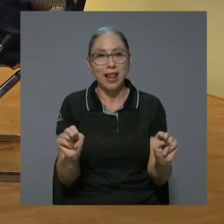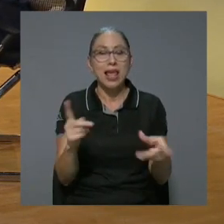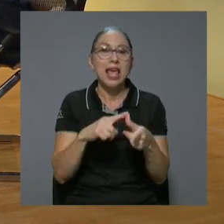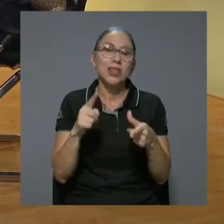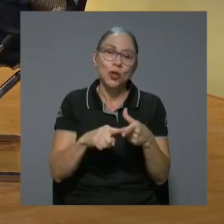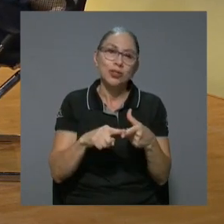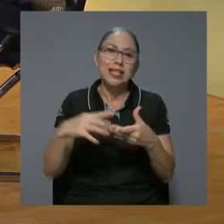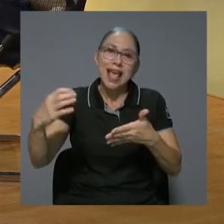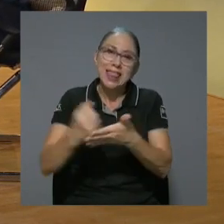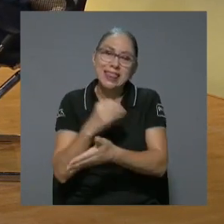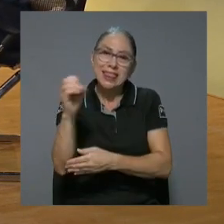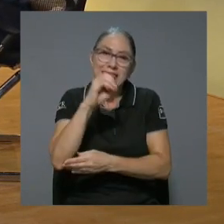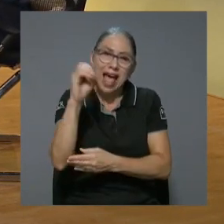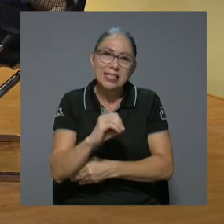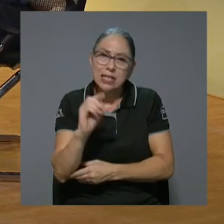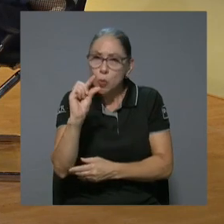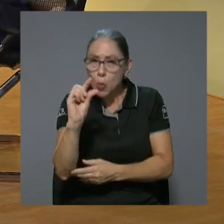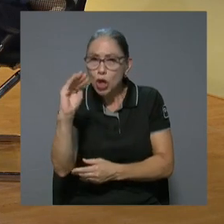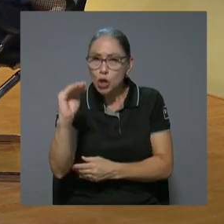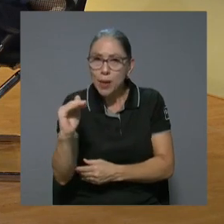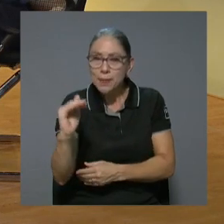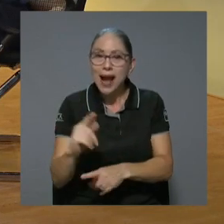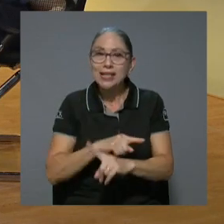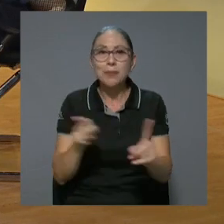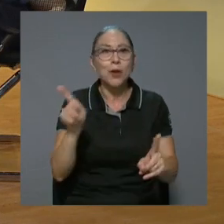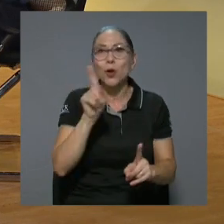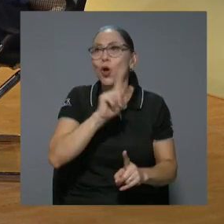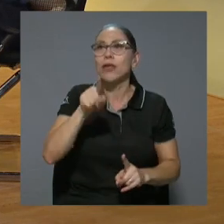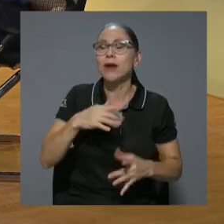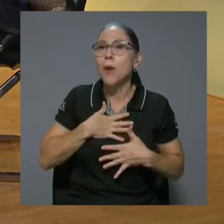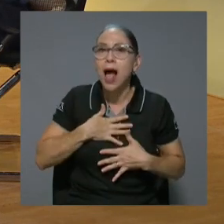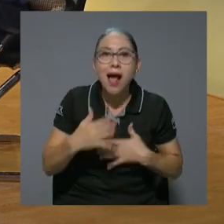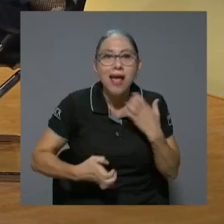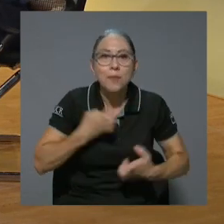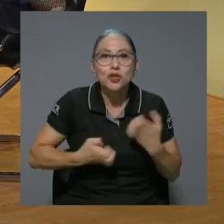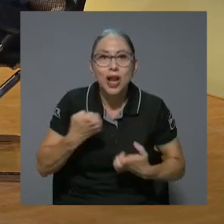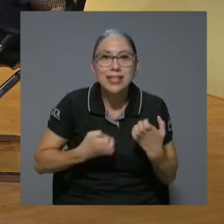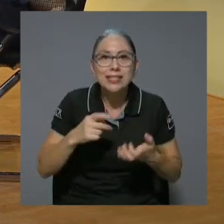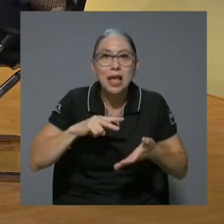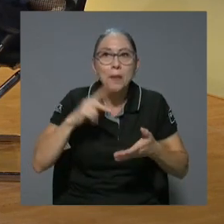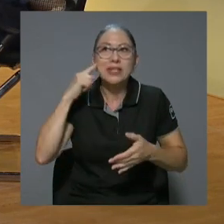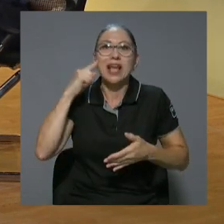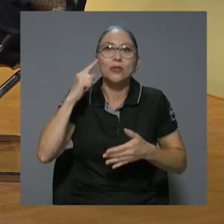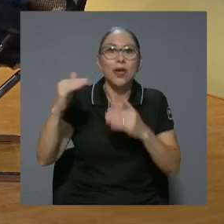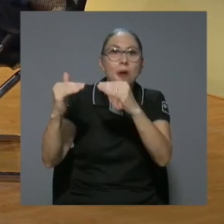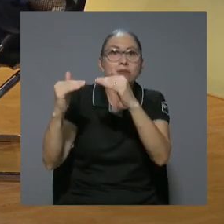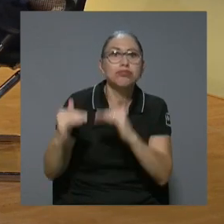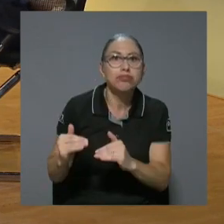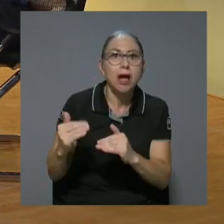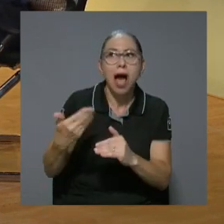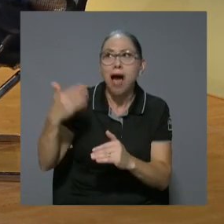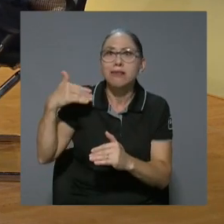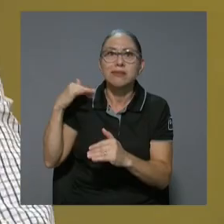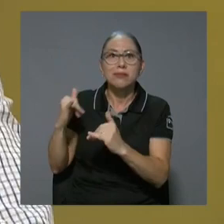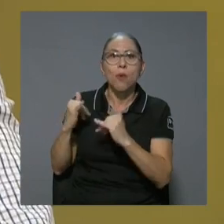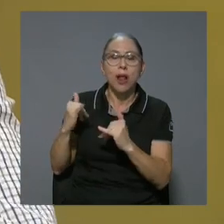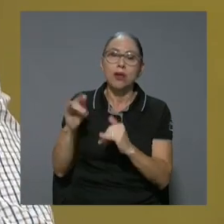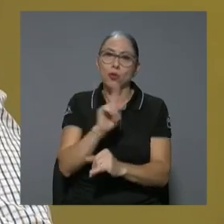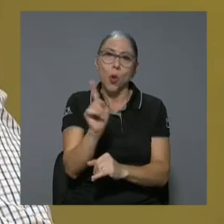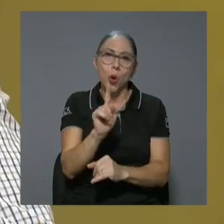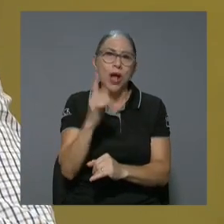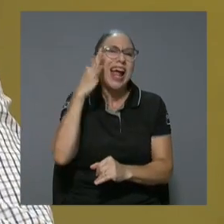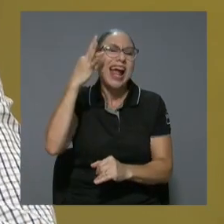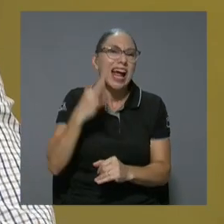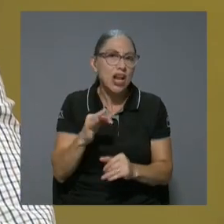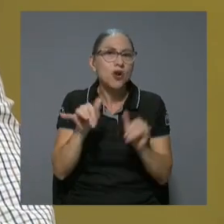tasas un poquito más bajas, pero no hay que emocionarse demasiado en el sentido que van a bajar desde donde empezaron a subir, sino que se van a quedar, yo diría,